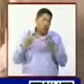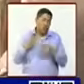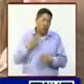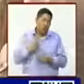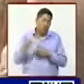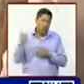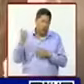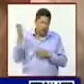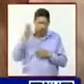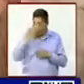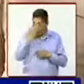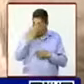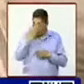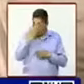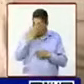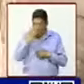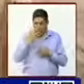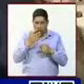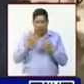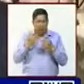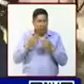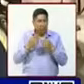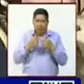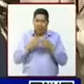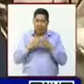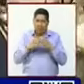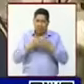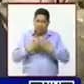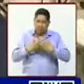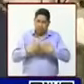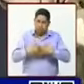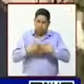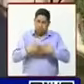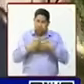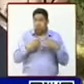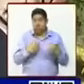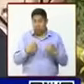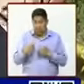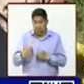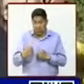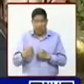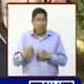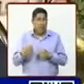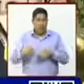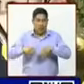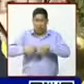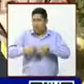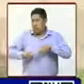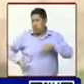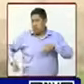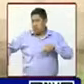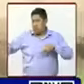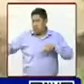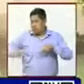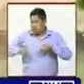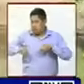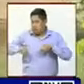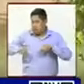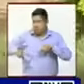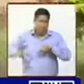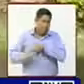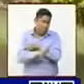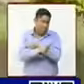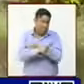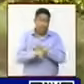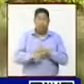afectadas. Estos son equipos de poder que justamente viene uno en cada camioneta para hacer el desagüe. Cualquier emergencia